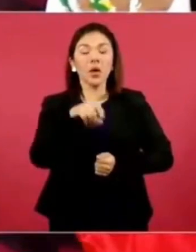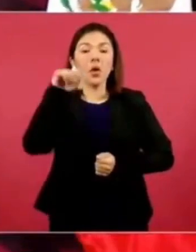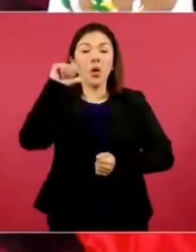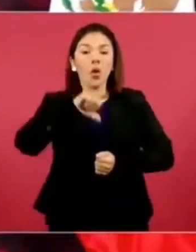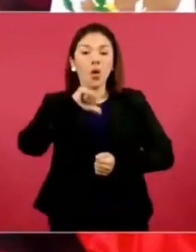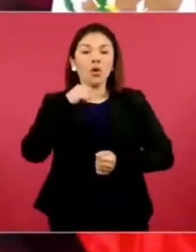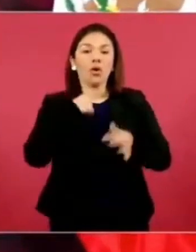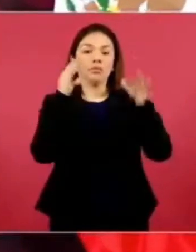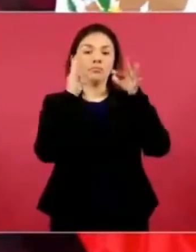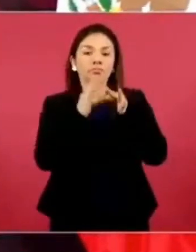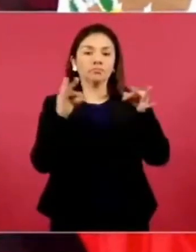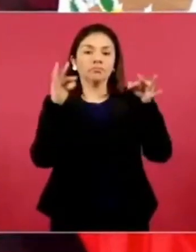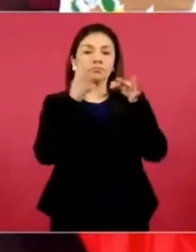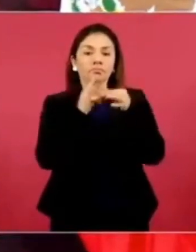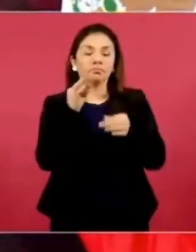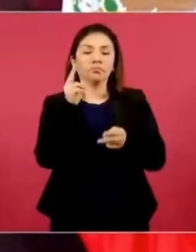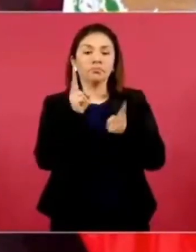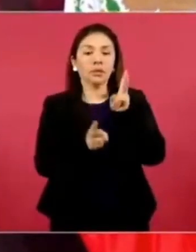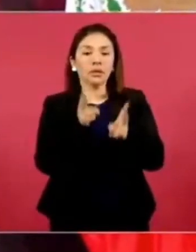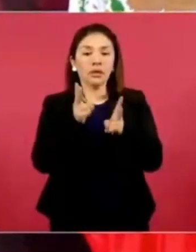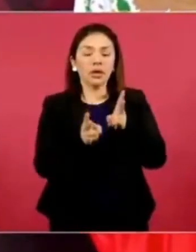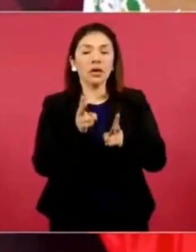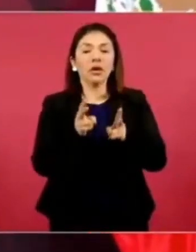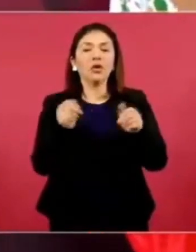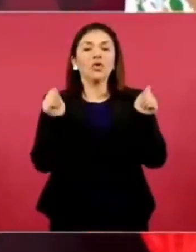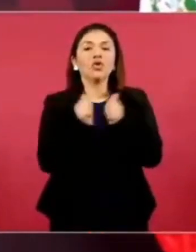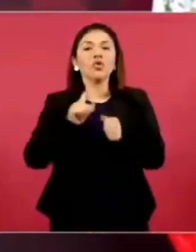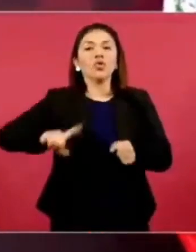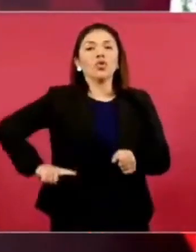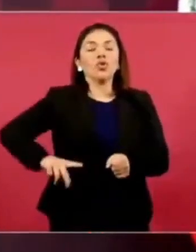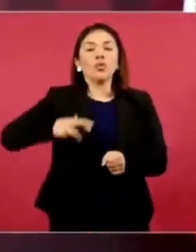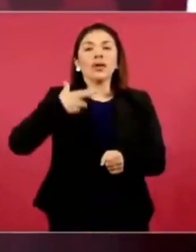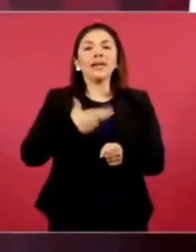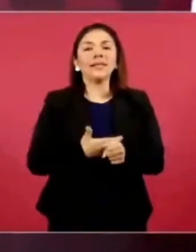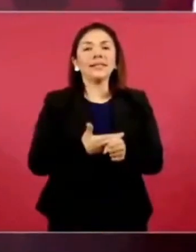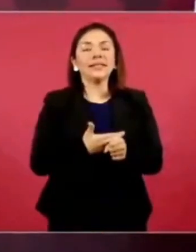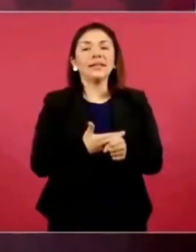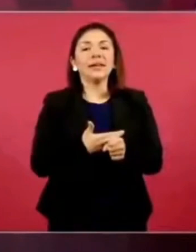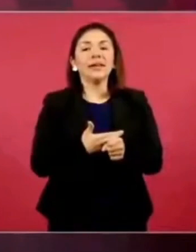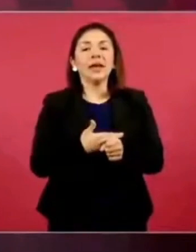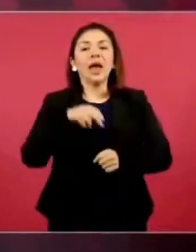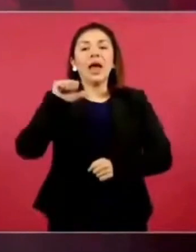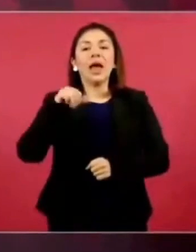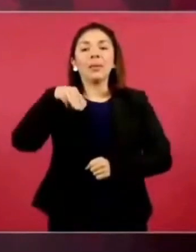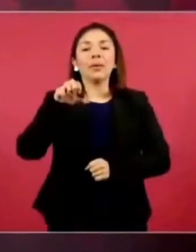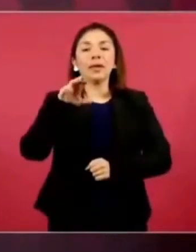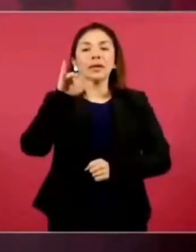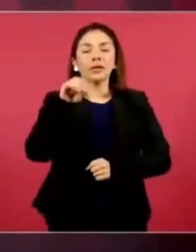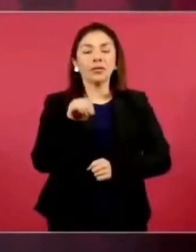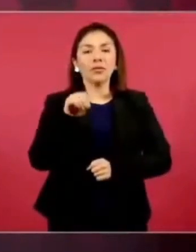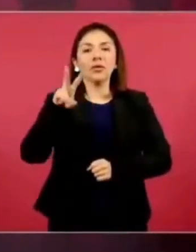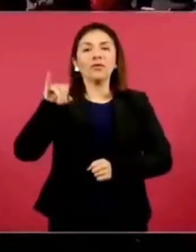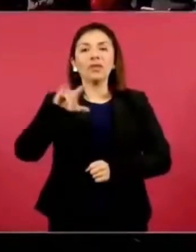platicar, a conversar con el gobernador Américo Villarreal.